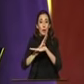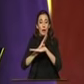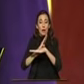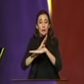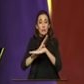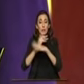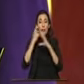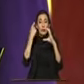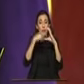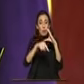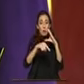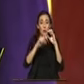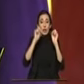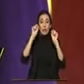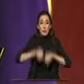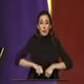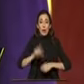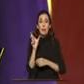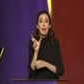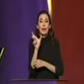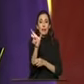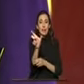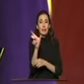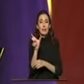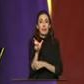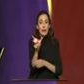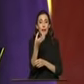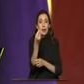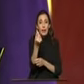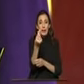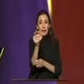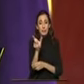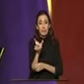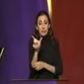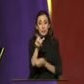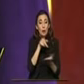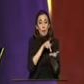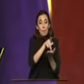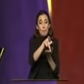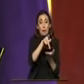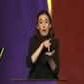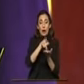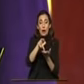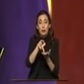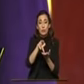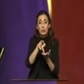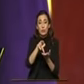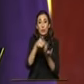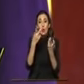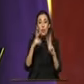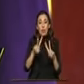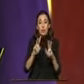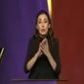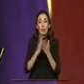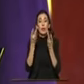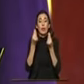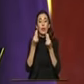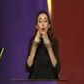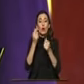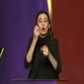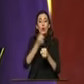y electrónicas, y en cuanto a las tarjetas de crédito, reducimos los pagos por obligaciones, renovaciones y costo de